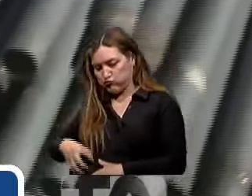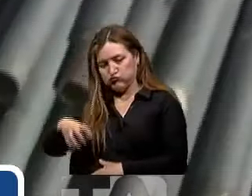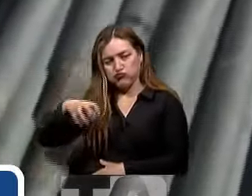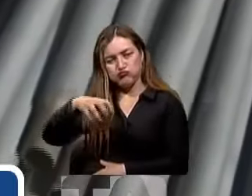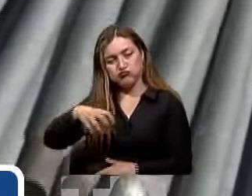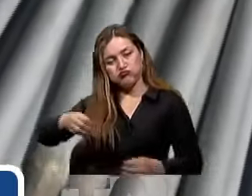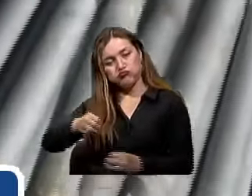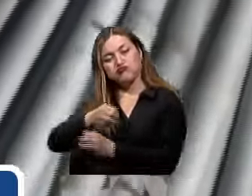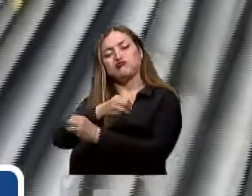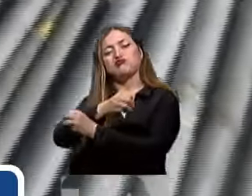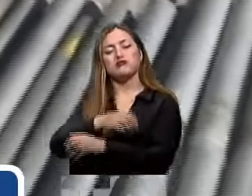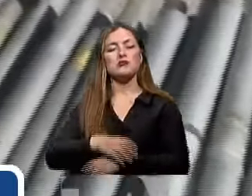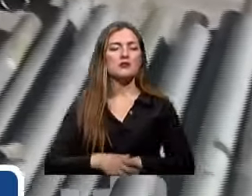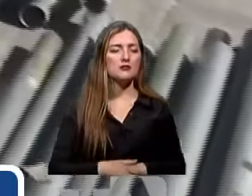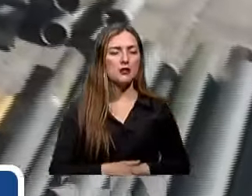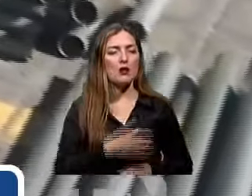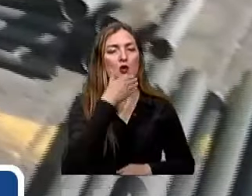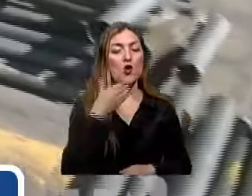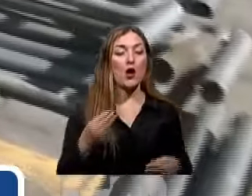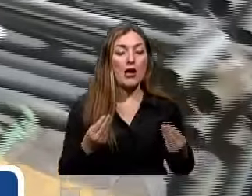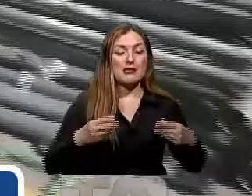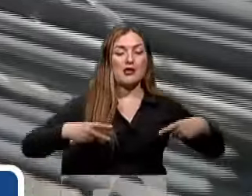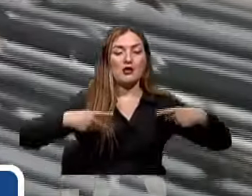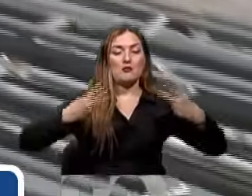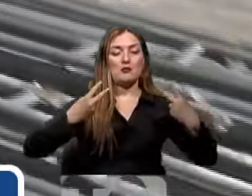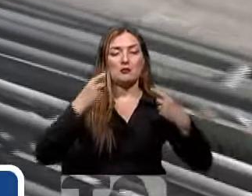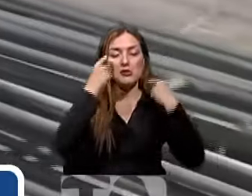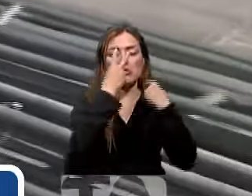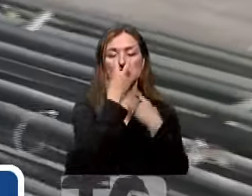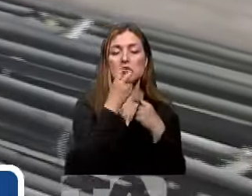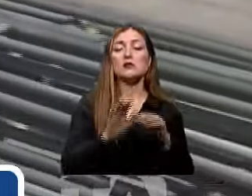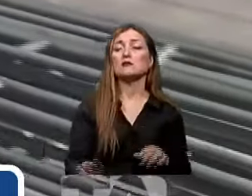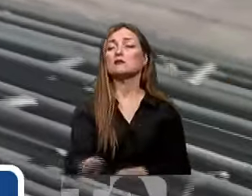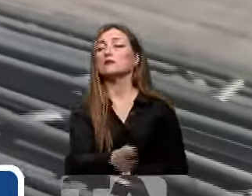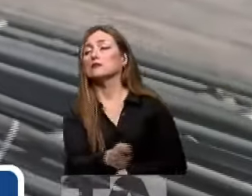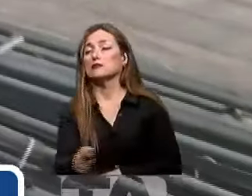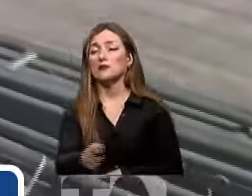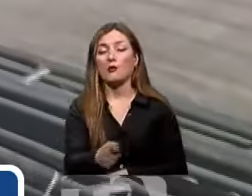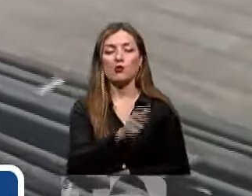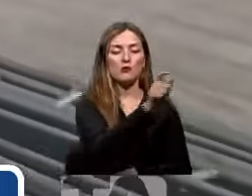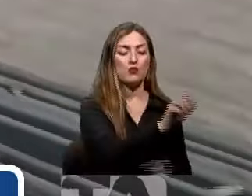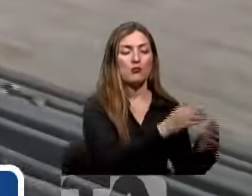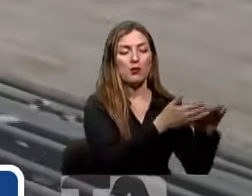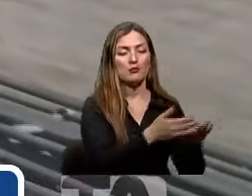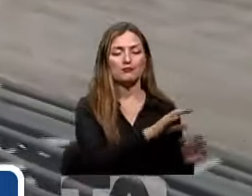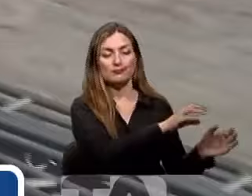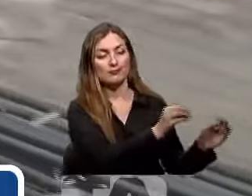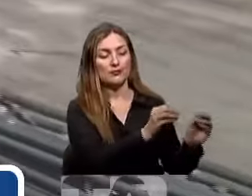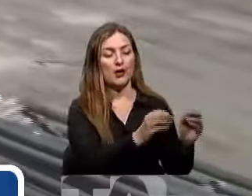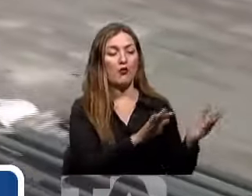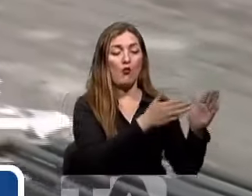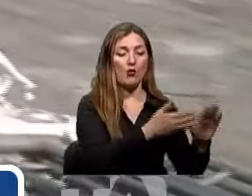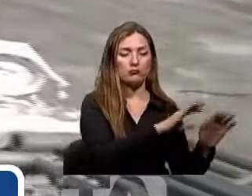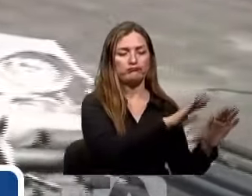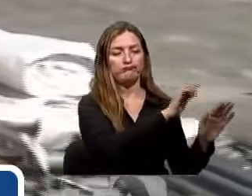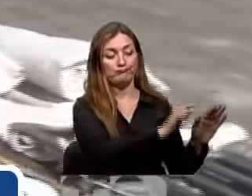cuando hablamos de mejorar el estilo de vida por ejemplo un trasplante de córneas le devuelve la vista a alguien no es Alguien que ha fallecido pero totalmente pierde su calidad de